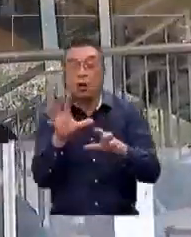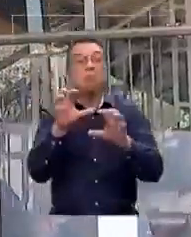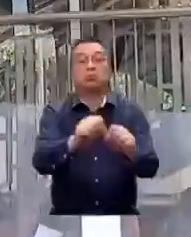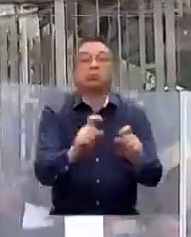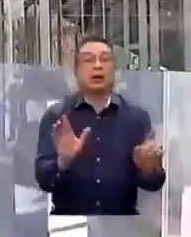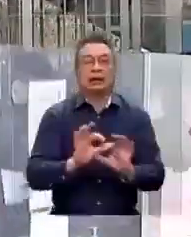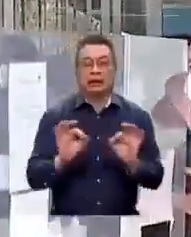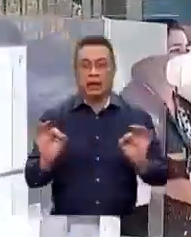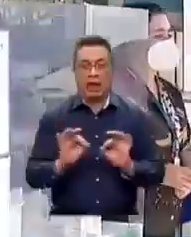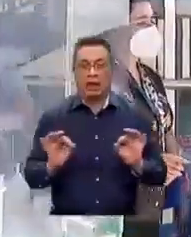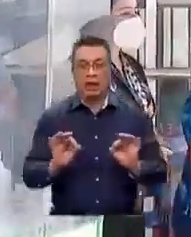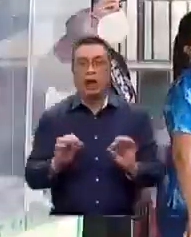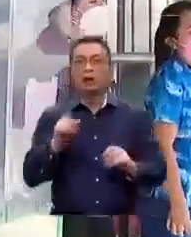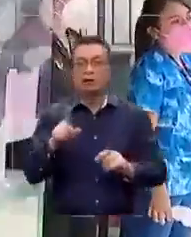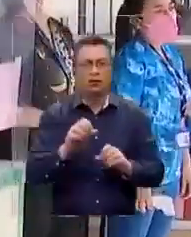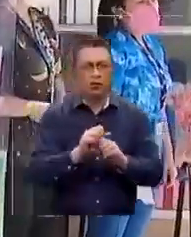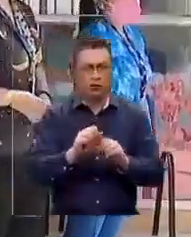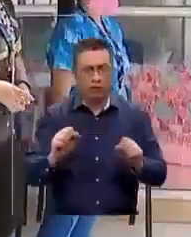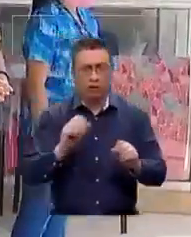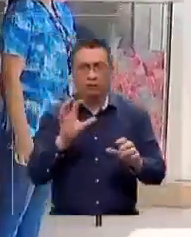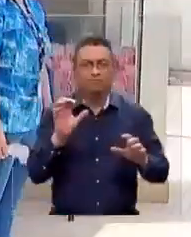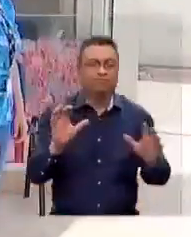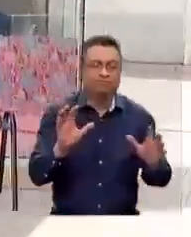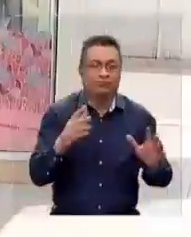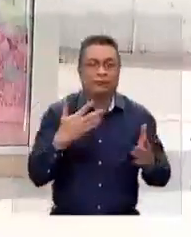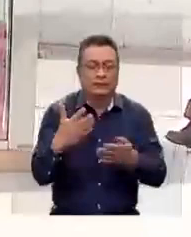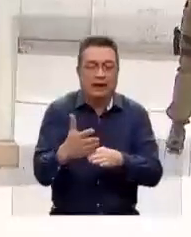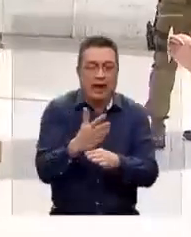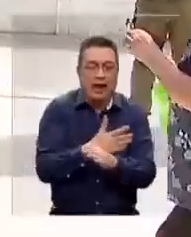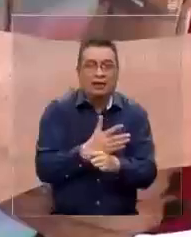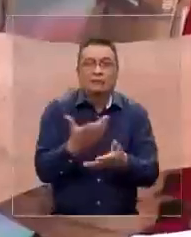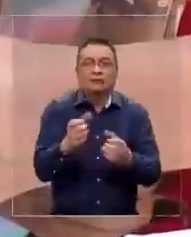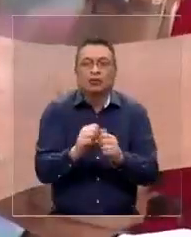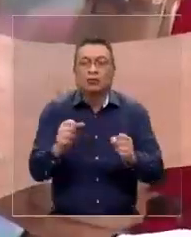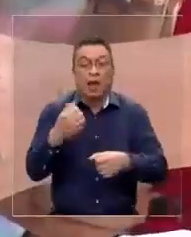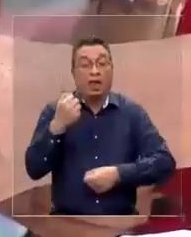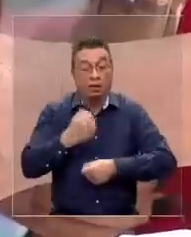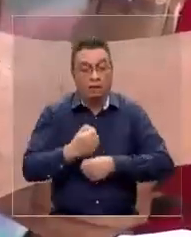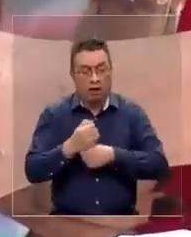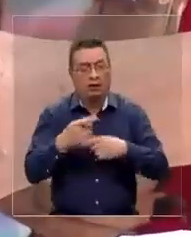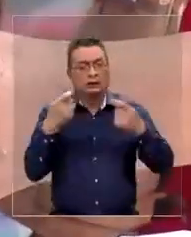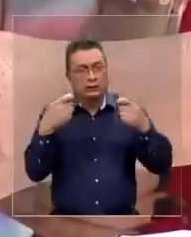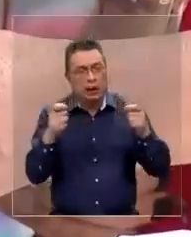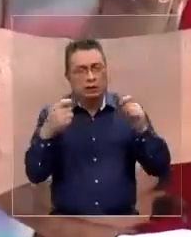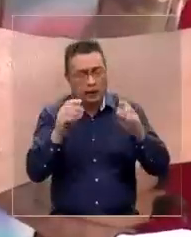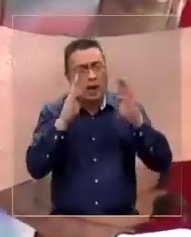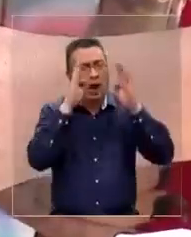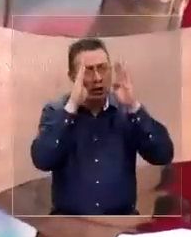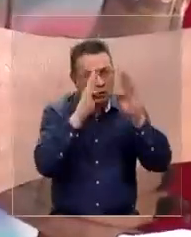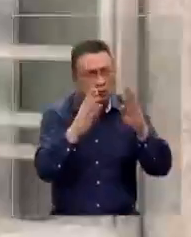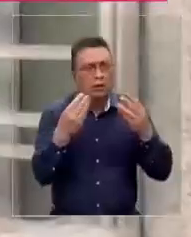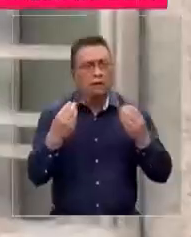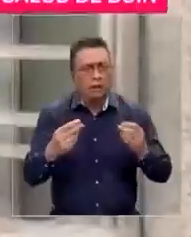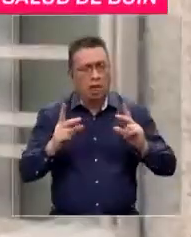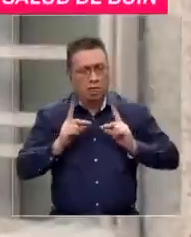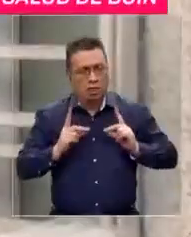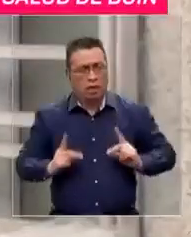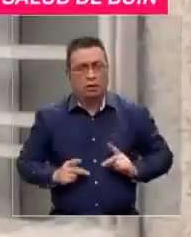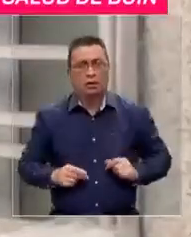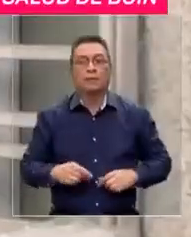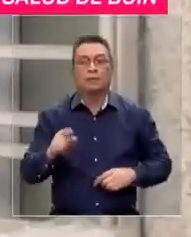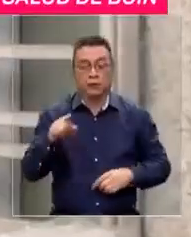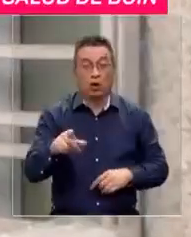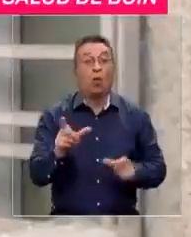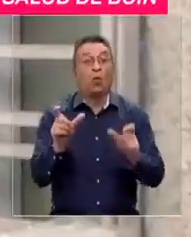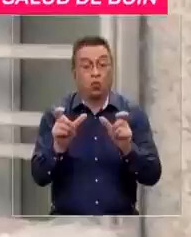personas. Hechos como esto no se pueden prever, sobre todo cuando los trabajadores tratan de entregar una atención digna. Estaba